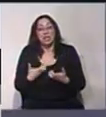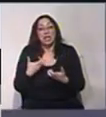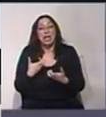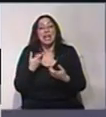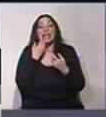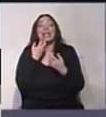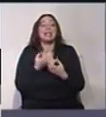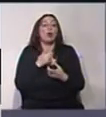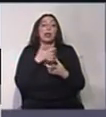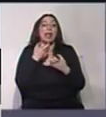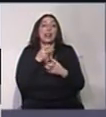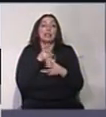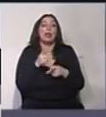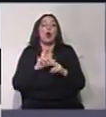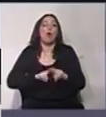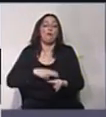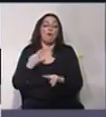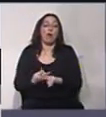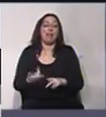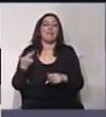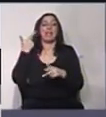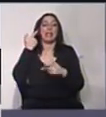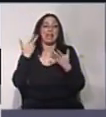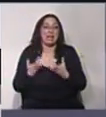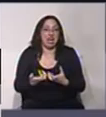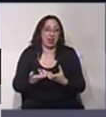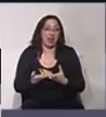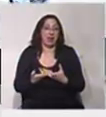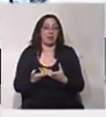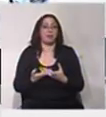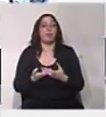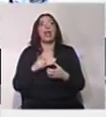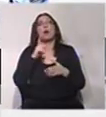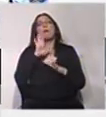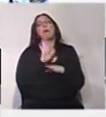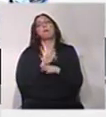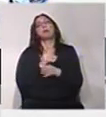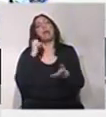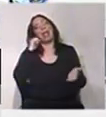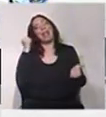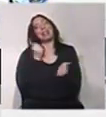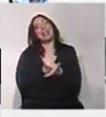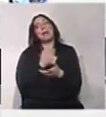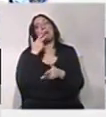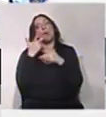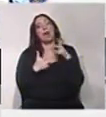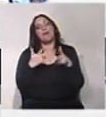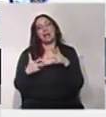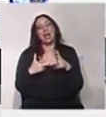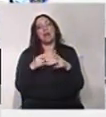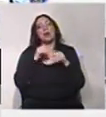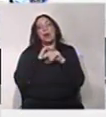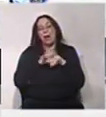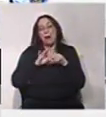volver a repetirlo a lo largo de sus días. Sí, sí, sí. Claro, de ahí también el estigma, ¿no? Por eso no se habla tanto, para no que, imagínate, en un ambiente de